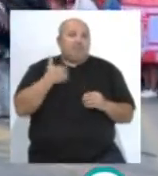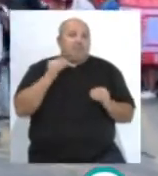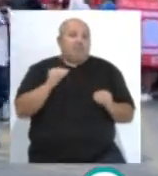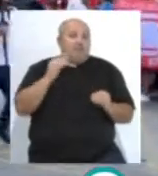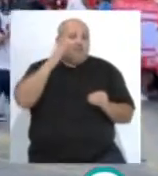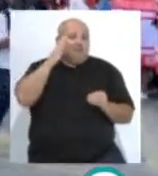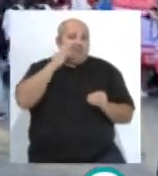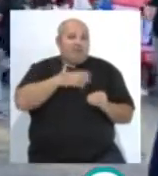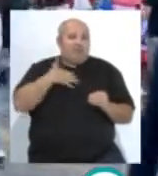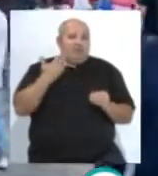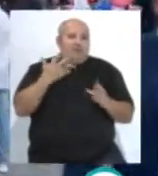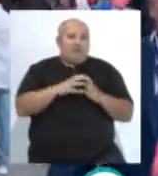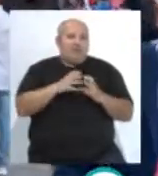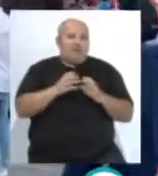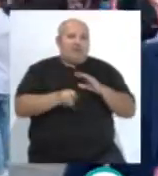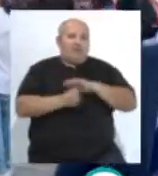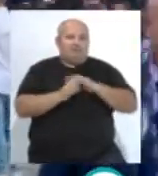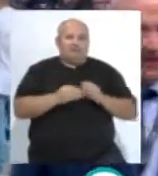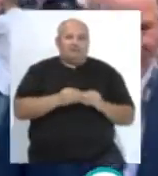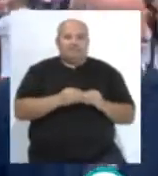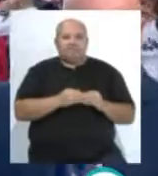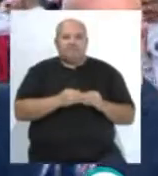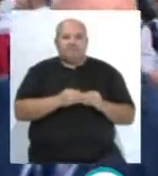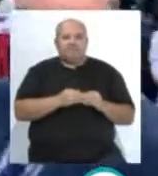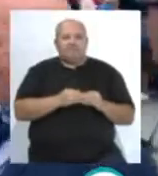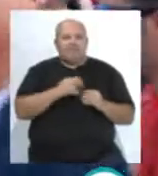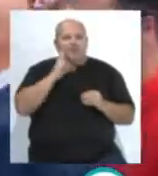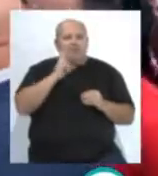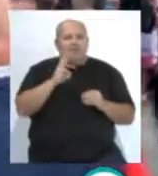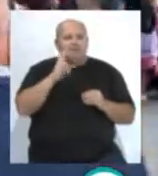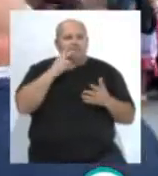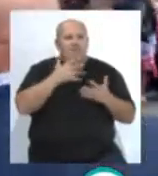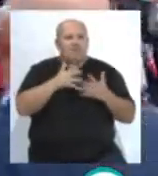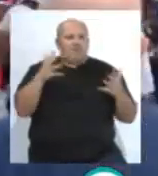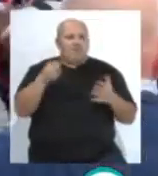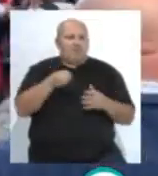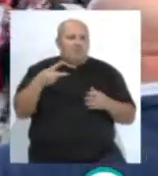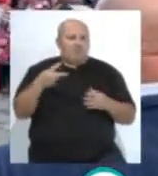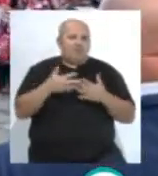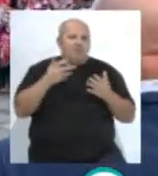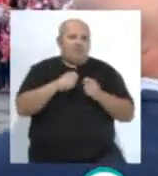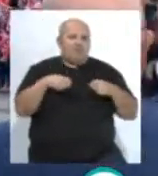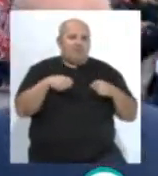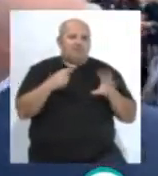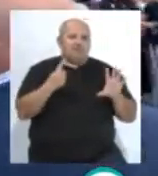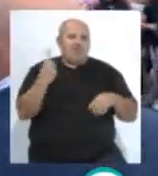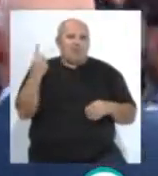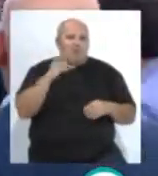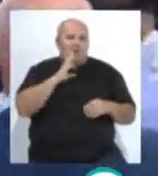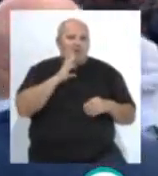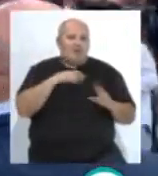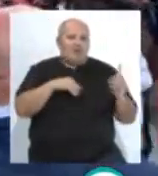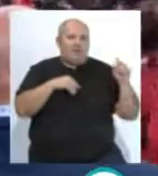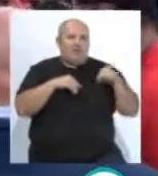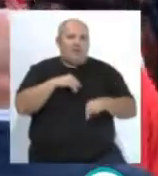a la gente que vaya con esa ilusión por la bandera? Bueno, venían también de un grandísimo resultado en Albacete, ganar 0-1, eso les